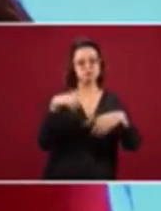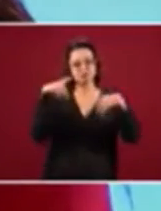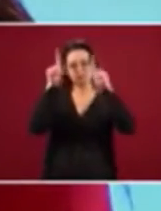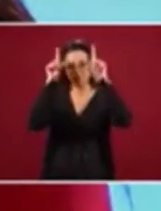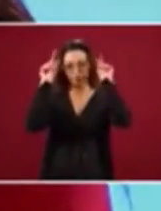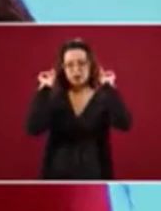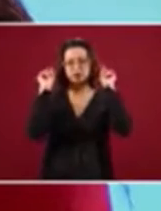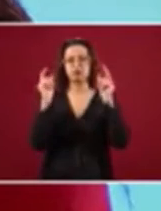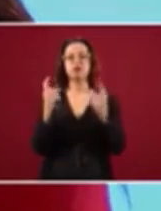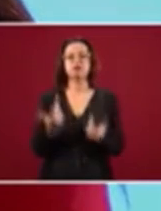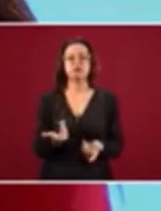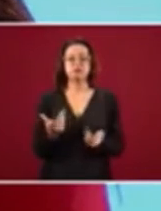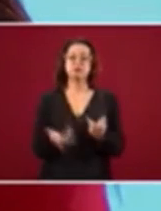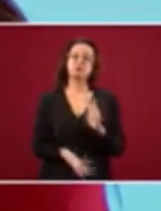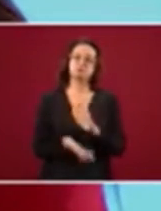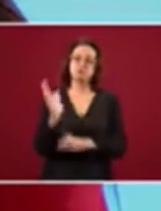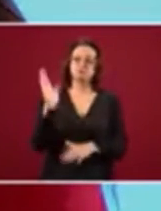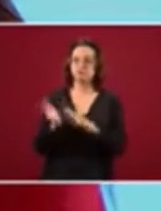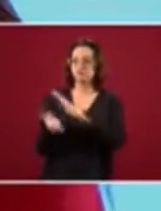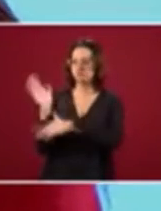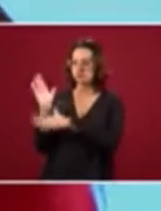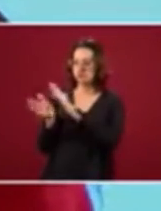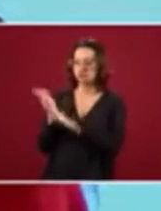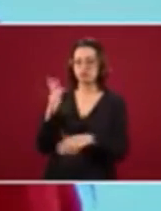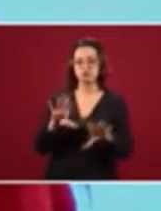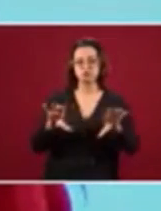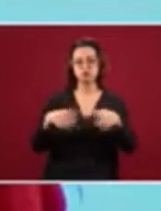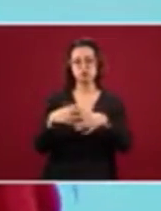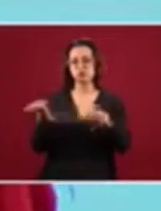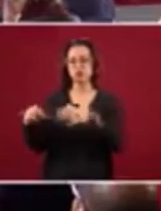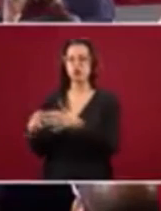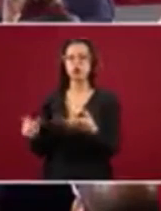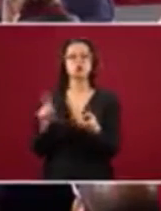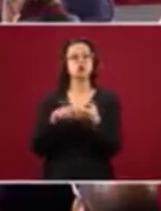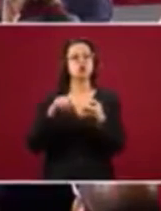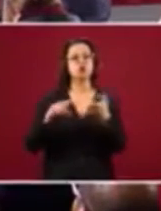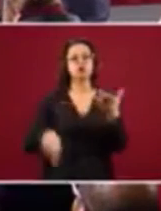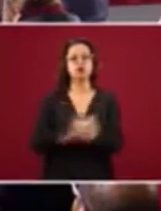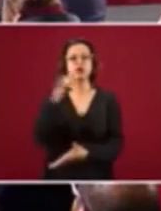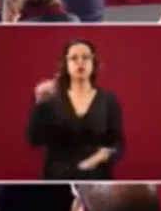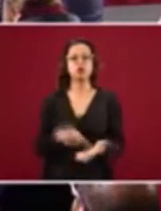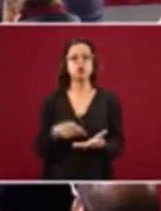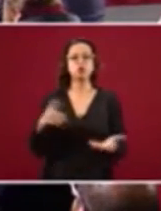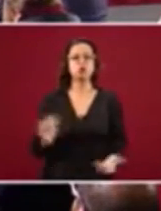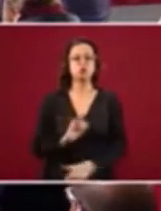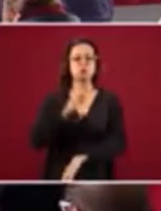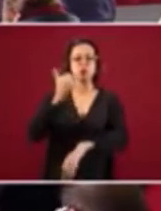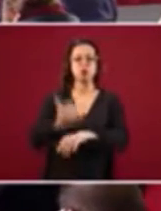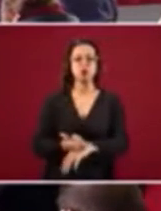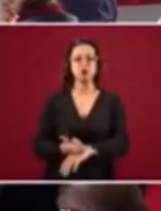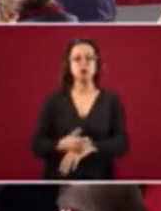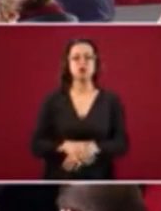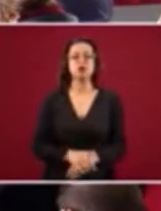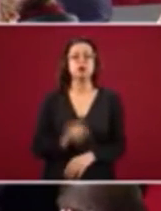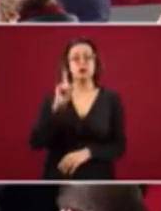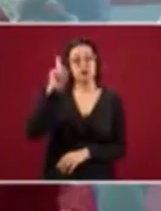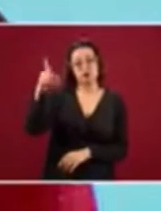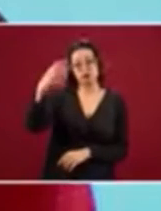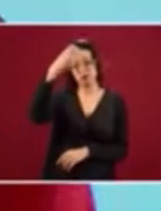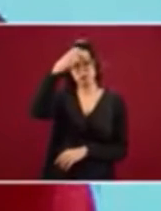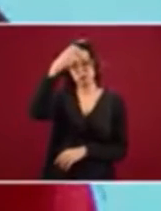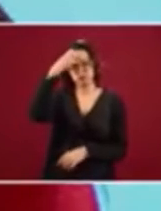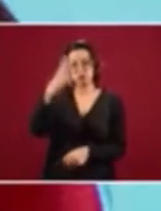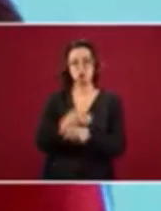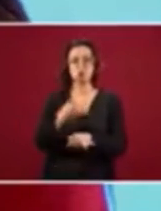que puedan regresar a sus comunidades. La ubicación de esta universidad estará en la cuarta sección del Bosque de